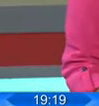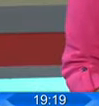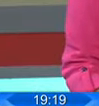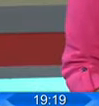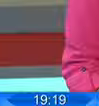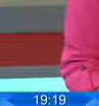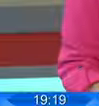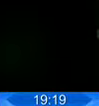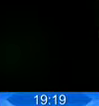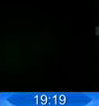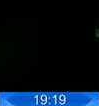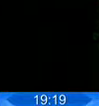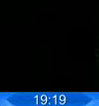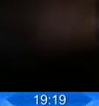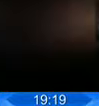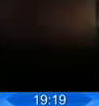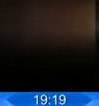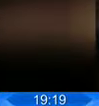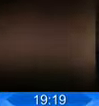hombre.